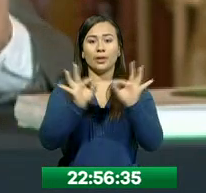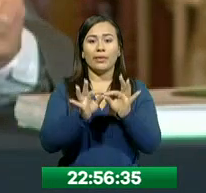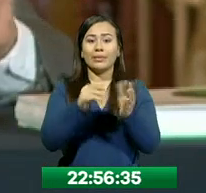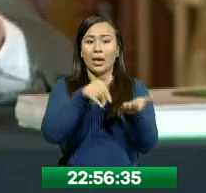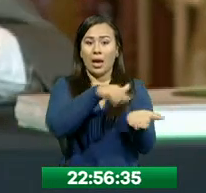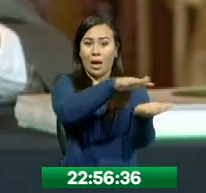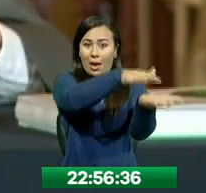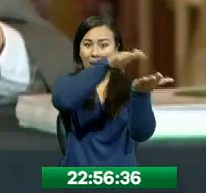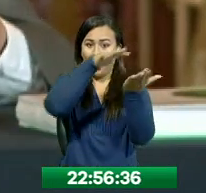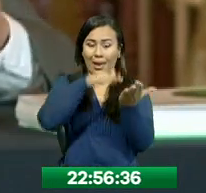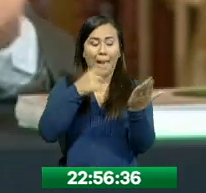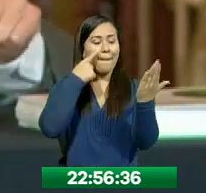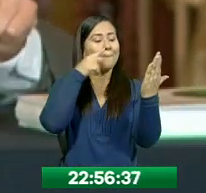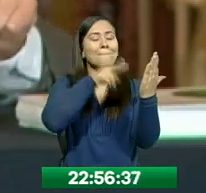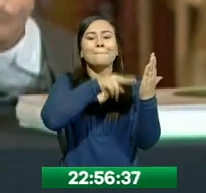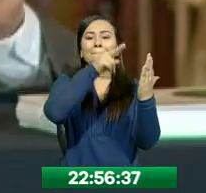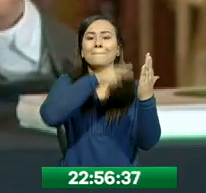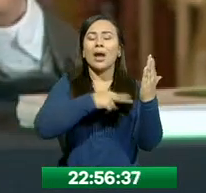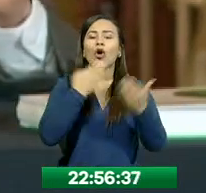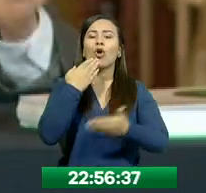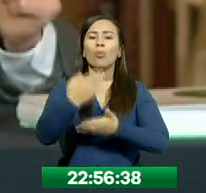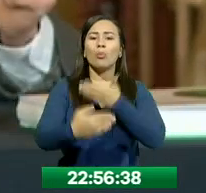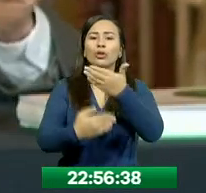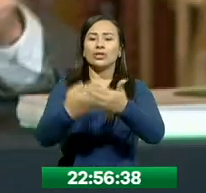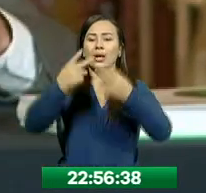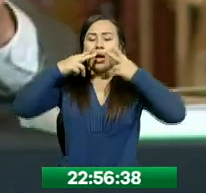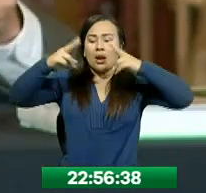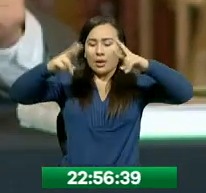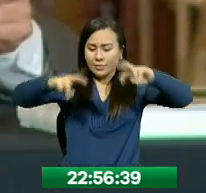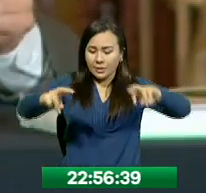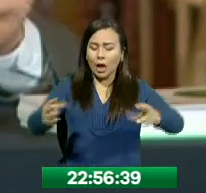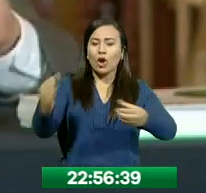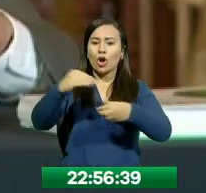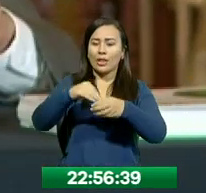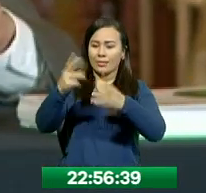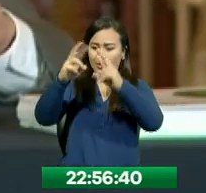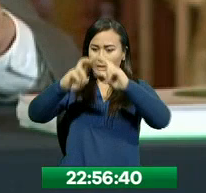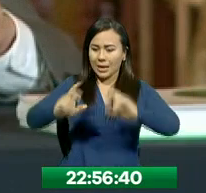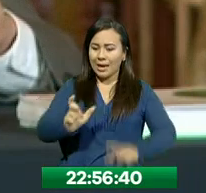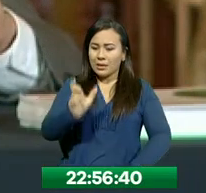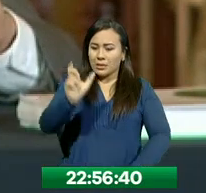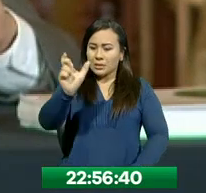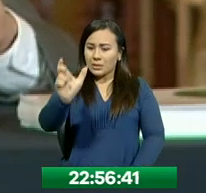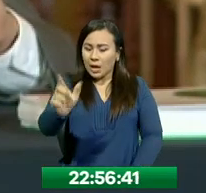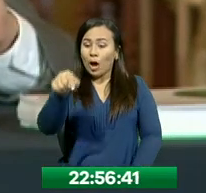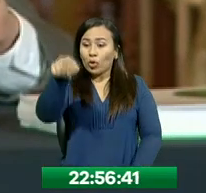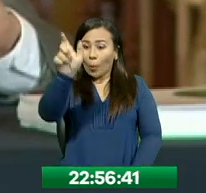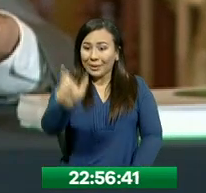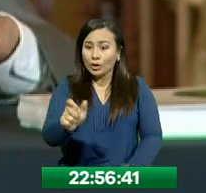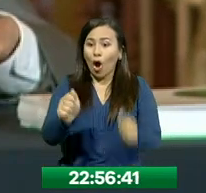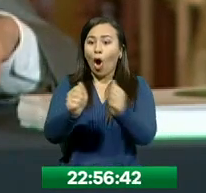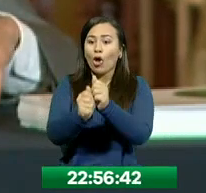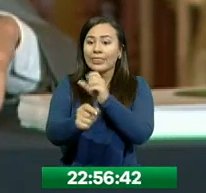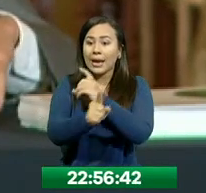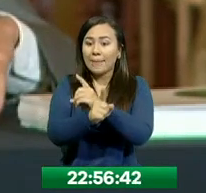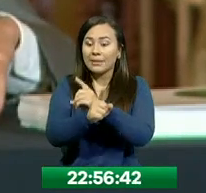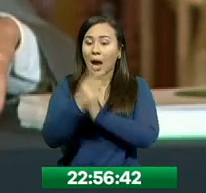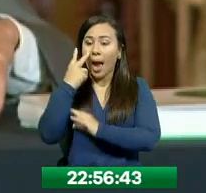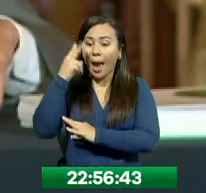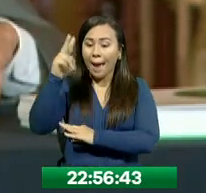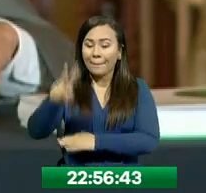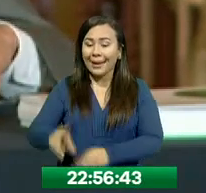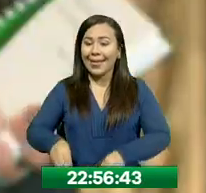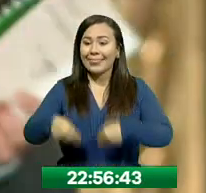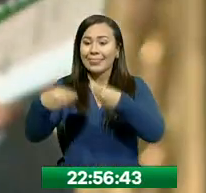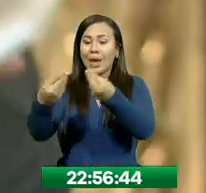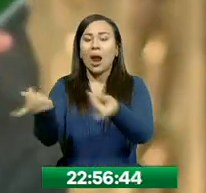se definen los procedimientos para calificar, recalificar y acreditar la condición de persona con discapacidad y la posterior entrega